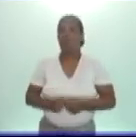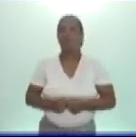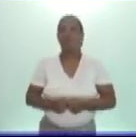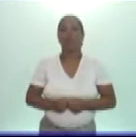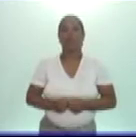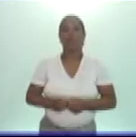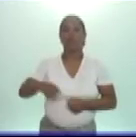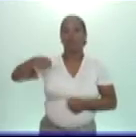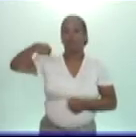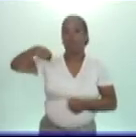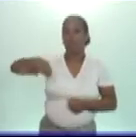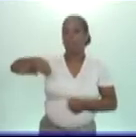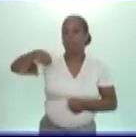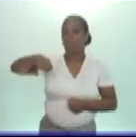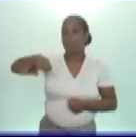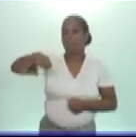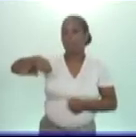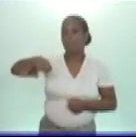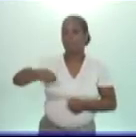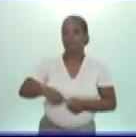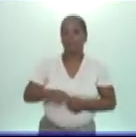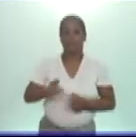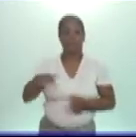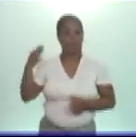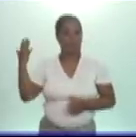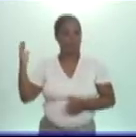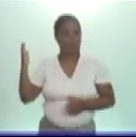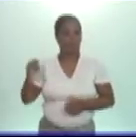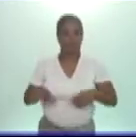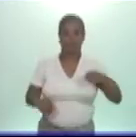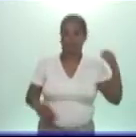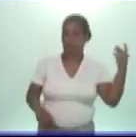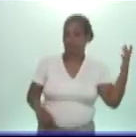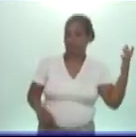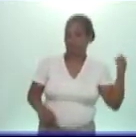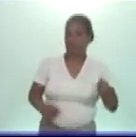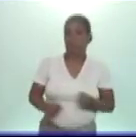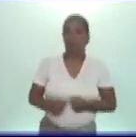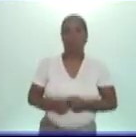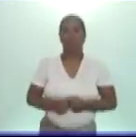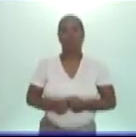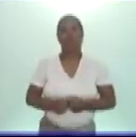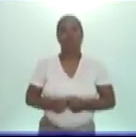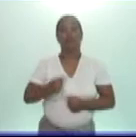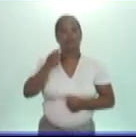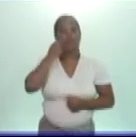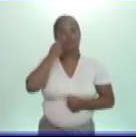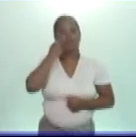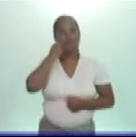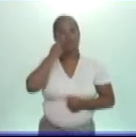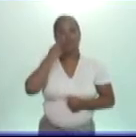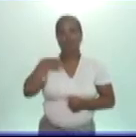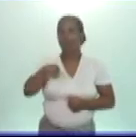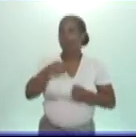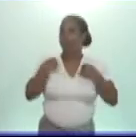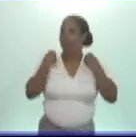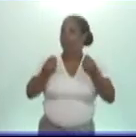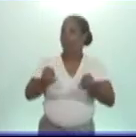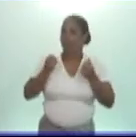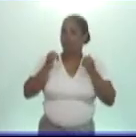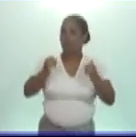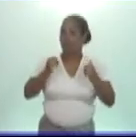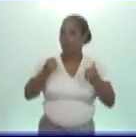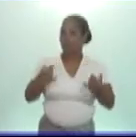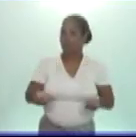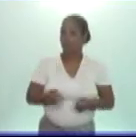pesas que están colocadas tanto en el platillo de la izquierda como en el platillo de la derecha, que nos están aportando una información